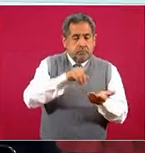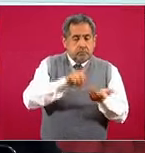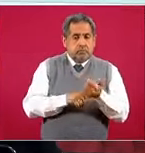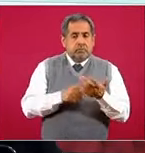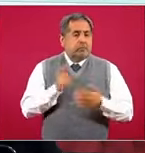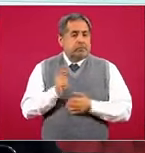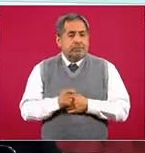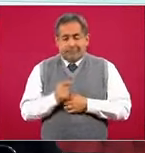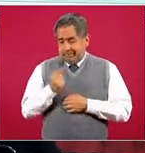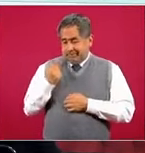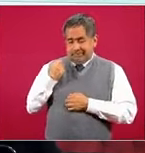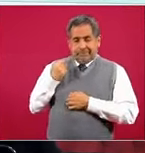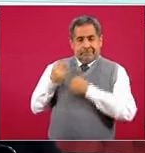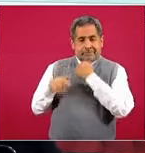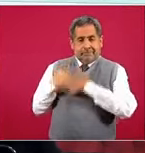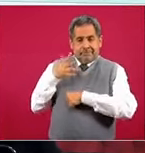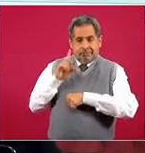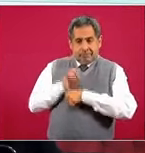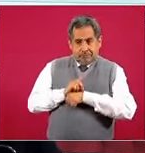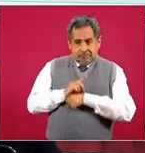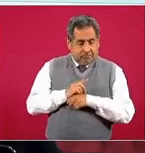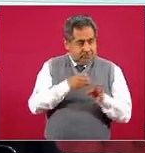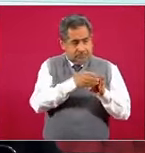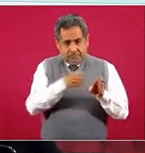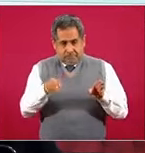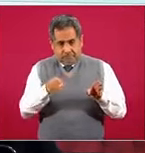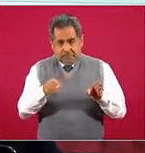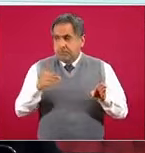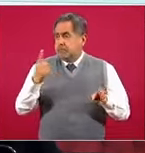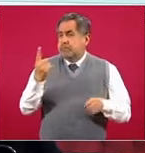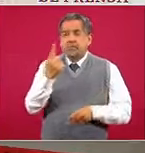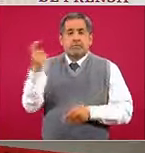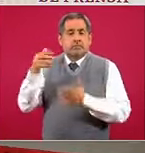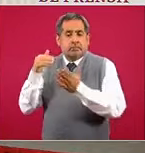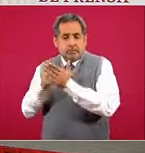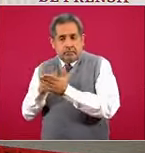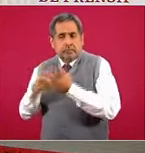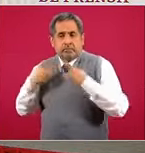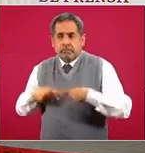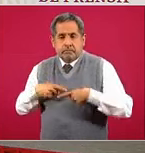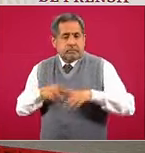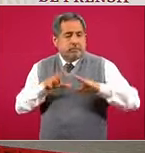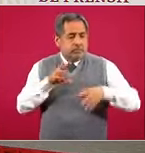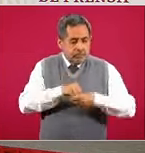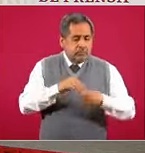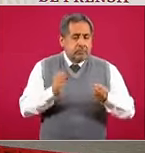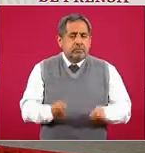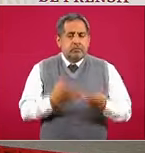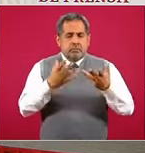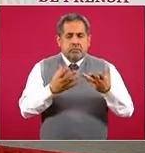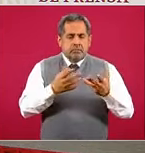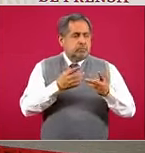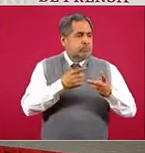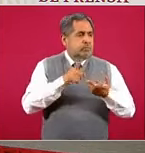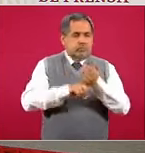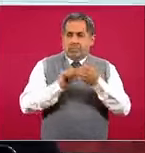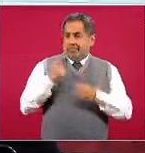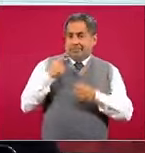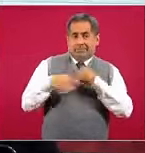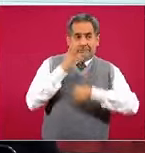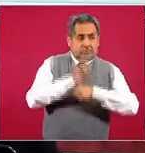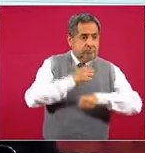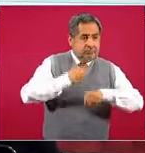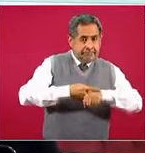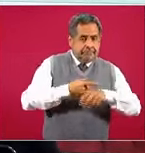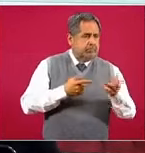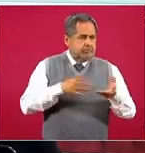inicios en los últimos 14 días y está tasado por 100,000 habitantes para poder tener más que un comparativo